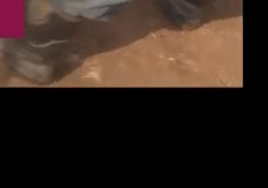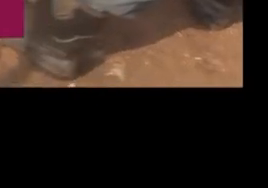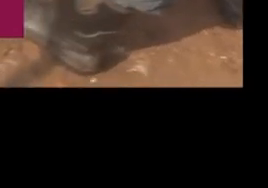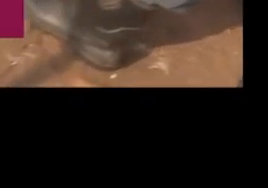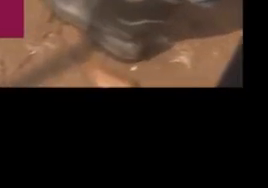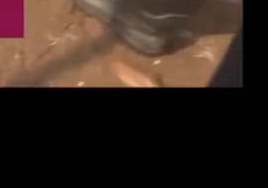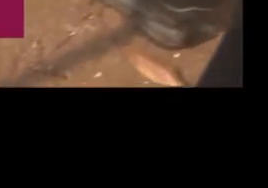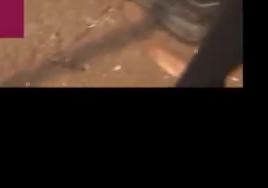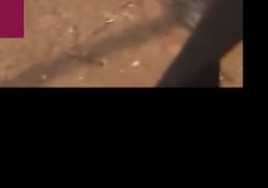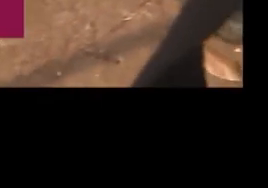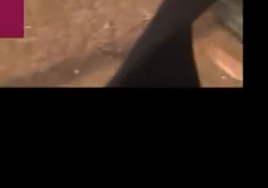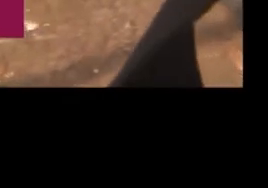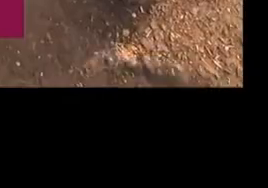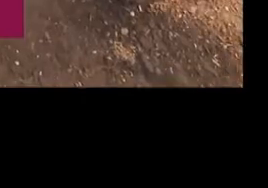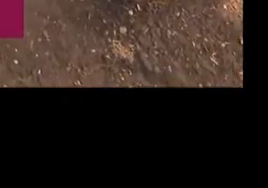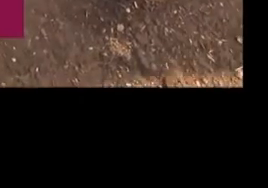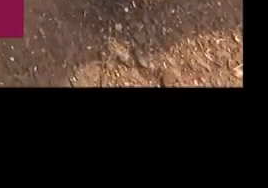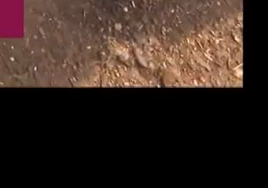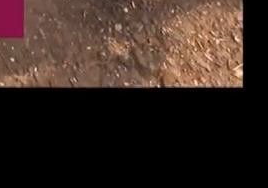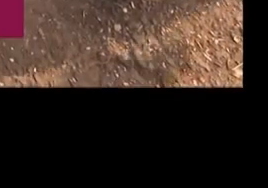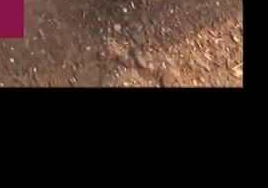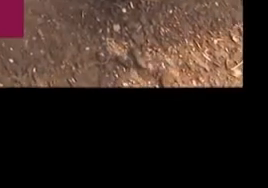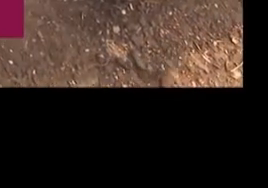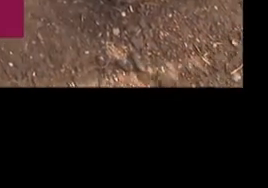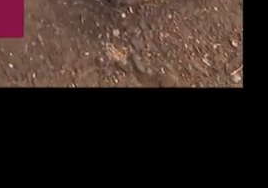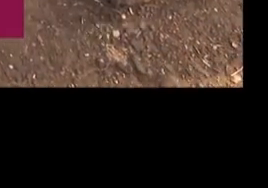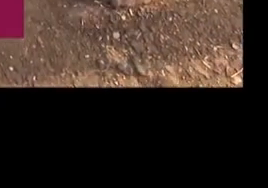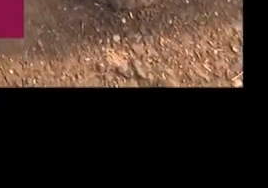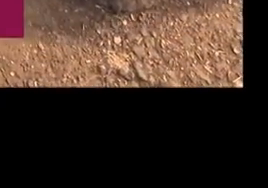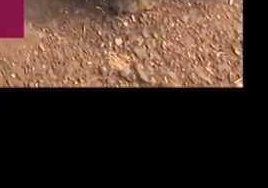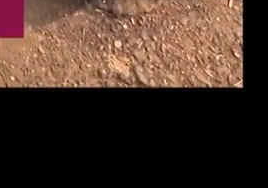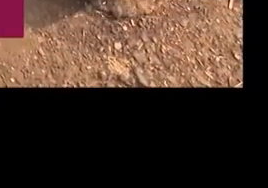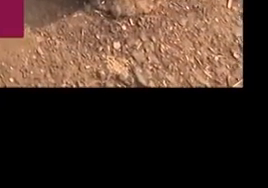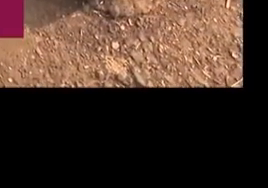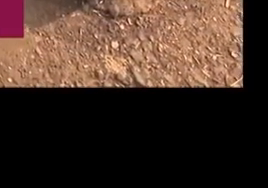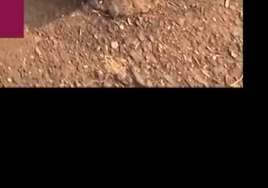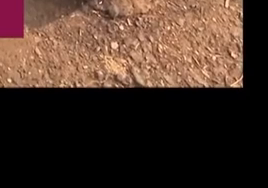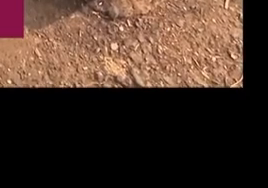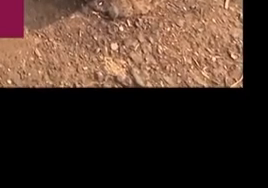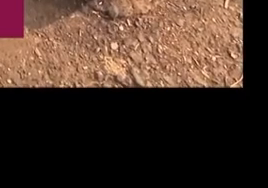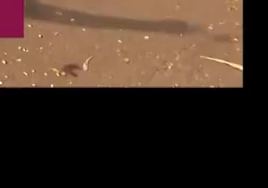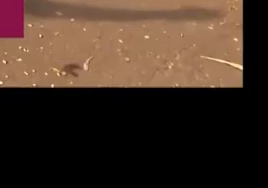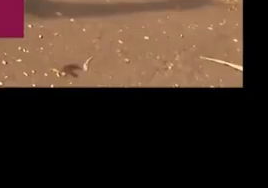con conchas de tortugas, con algas y peces.